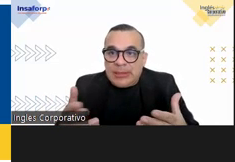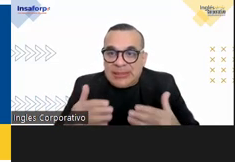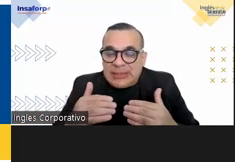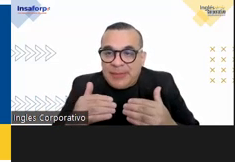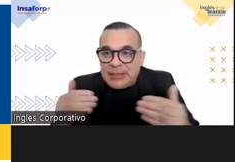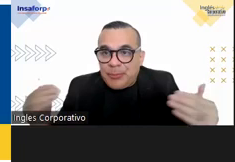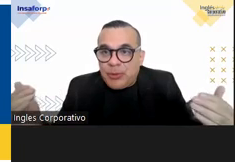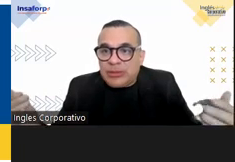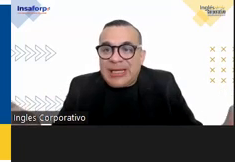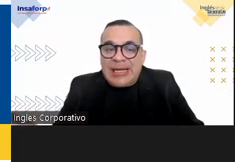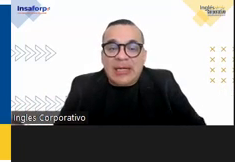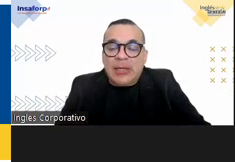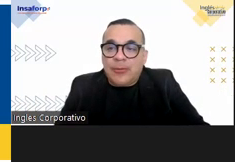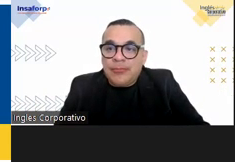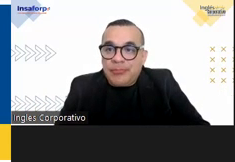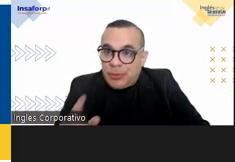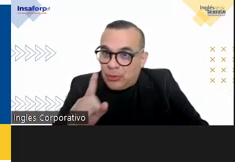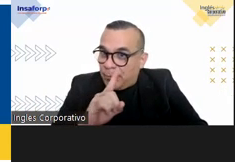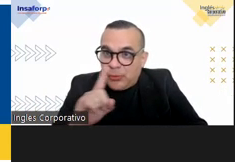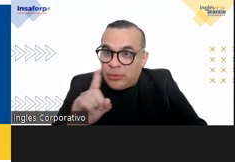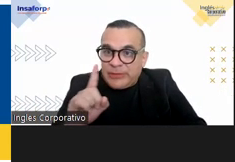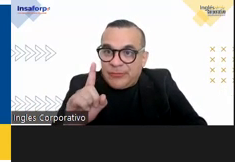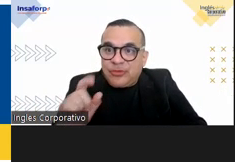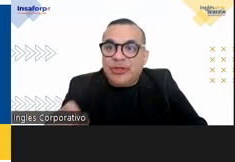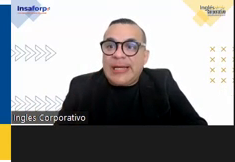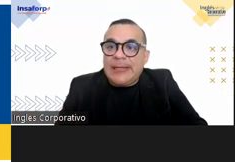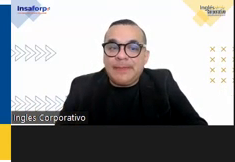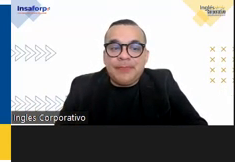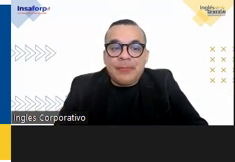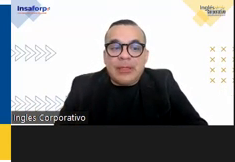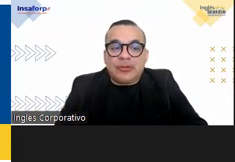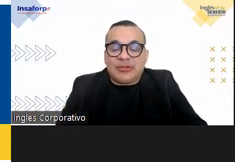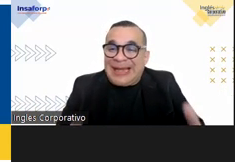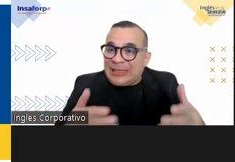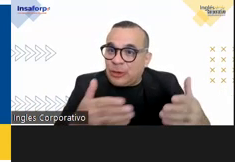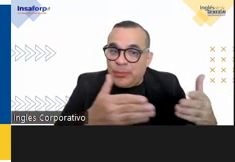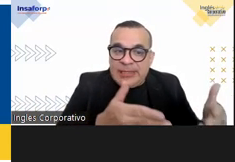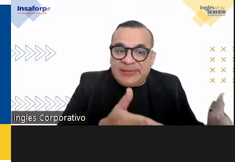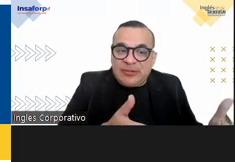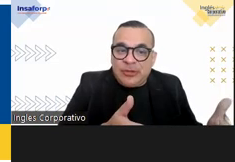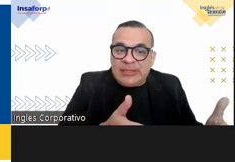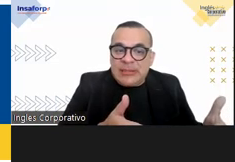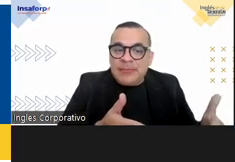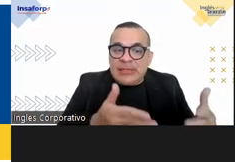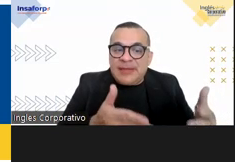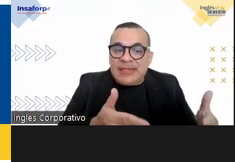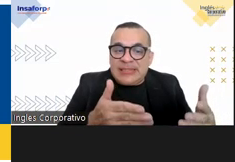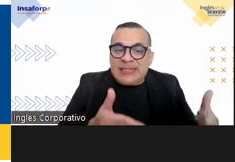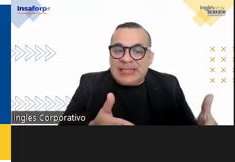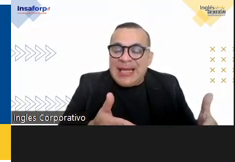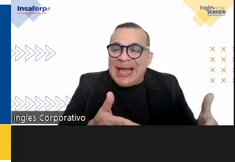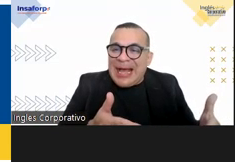establecido ciertamente por un orden jerárquico, pero no por un orden funcional. Entonces, la toma de decisiones